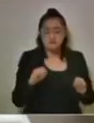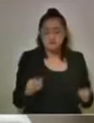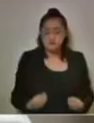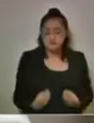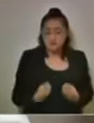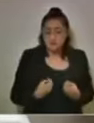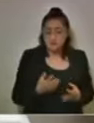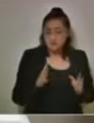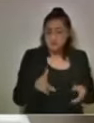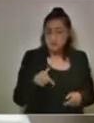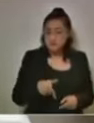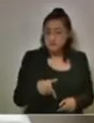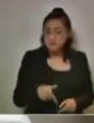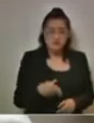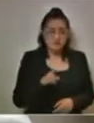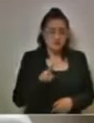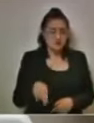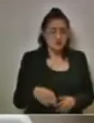nunca